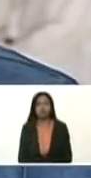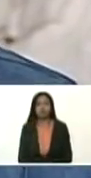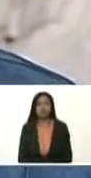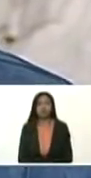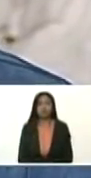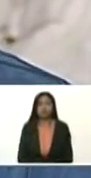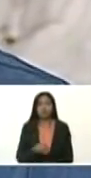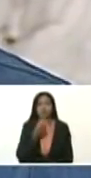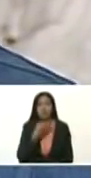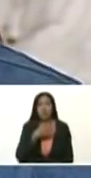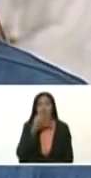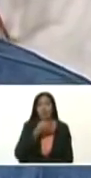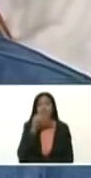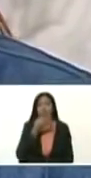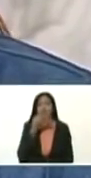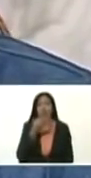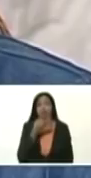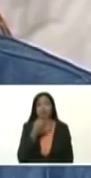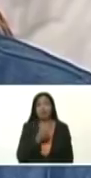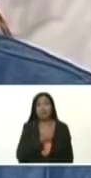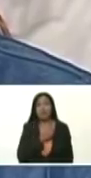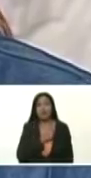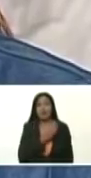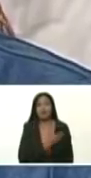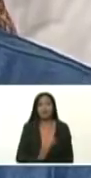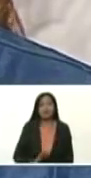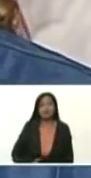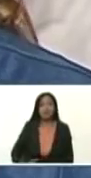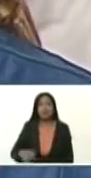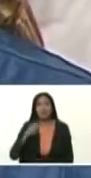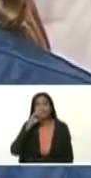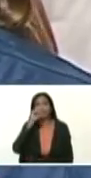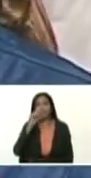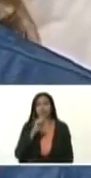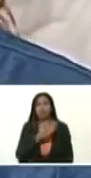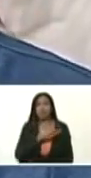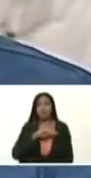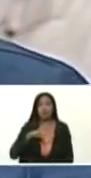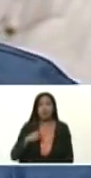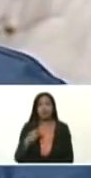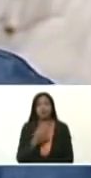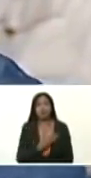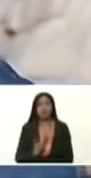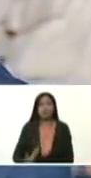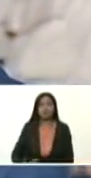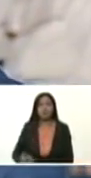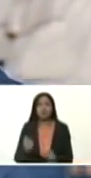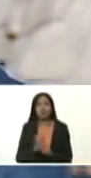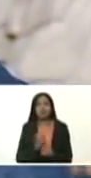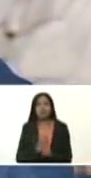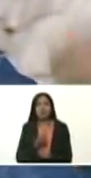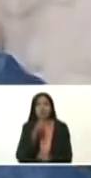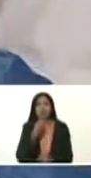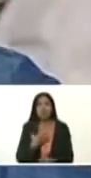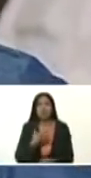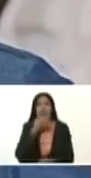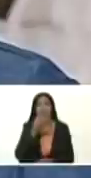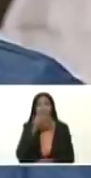Buenas tardes. Buenas tardes, camarada presidente Nicolás Maduro, nuestro presidente obrero. Buenas tardes, la clase obrera de